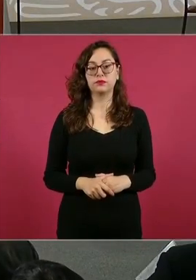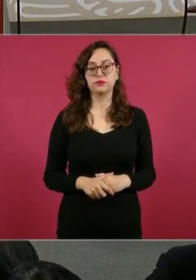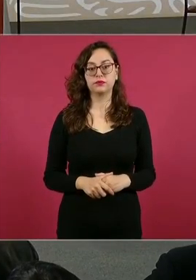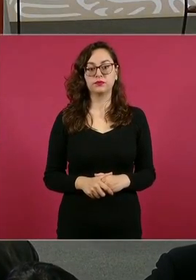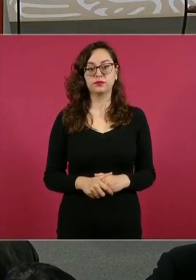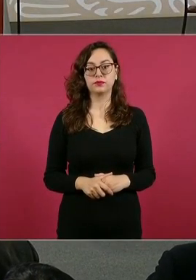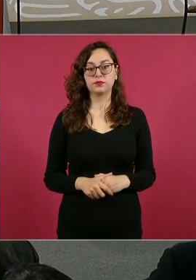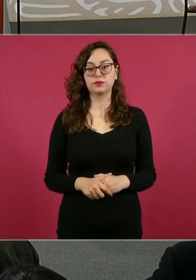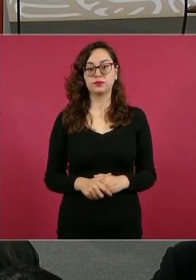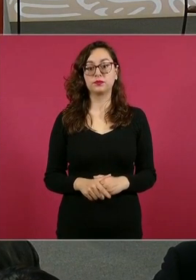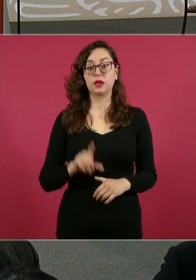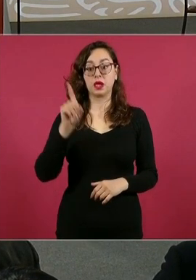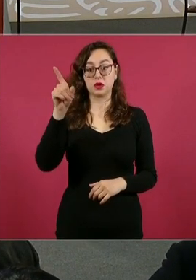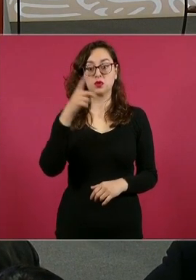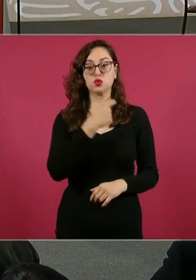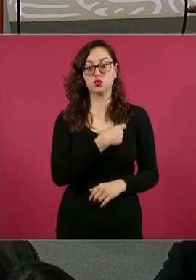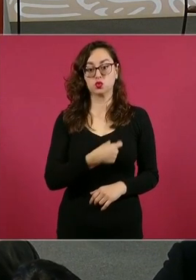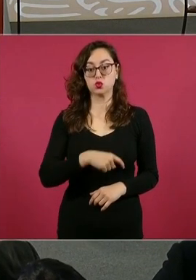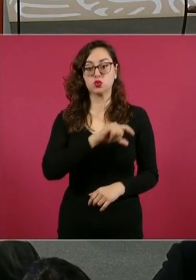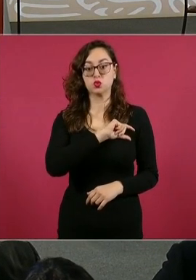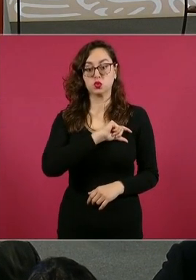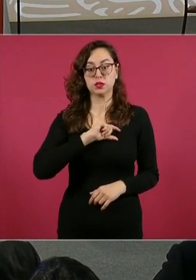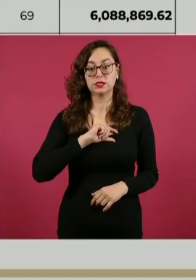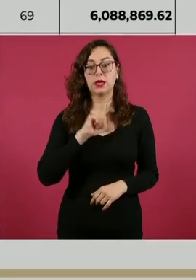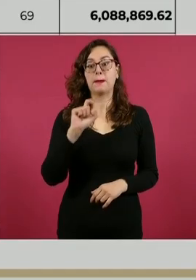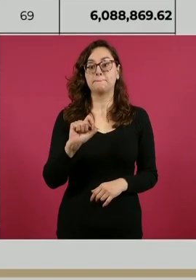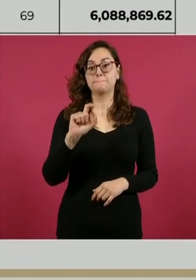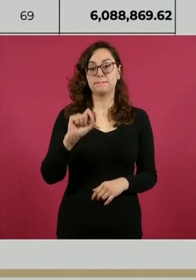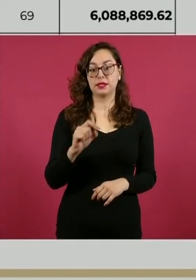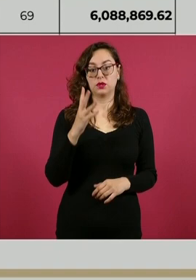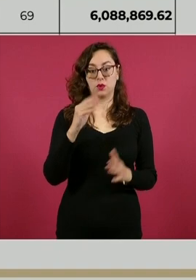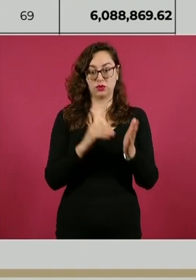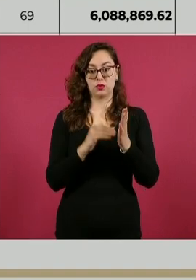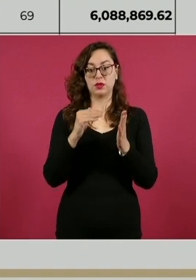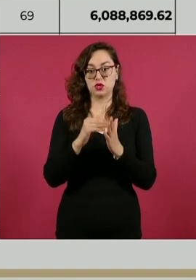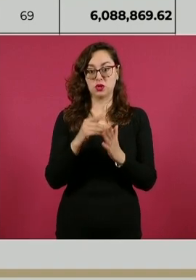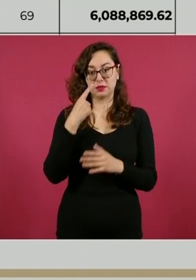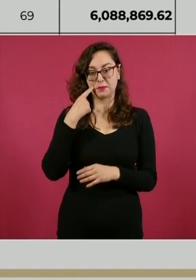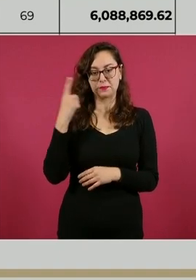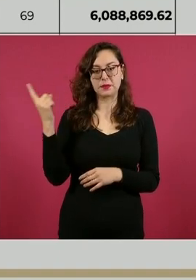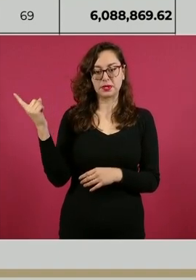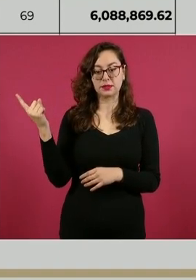en una cuenta en Suiza por 24,500